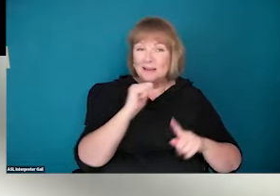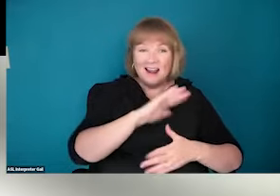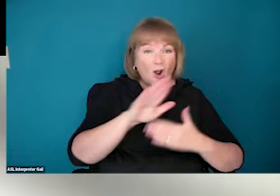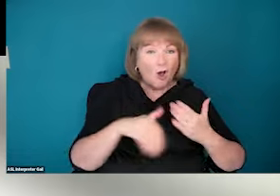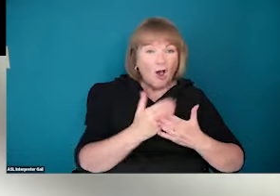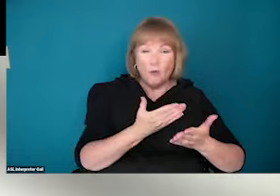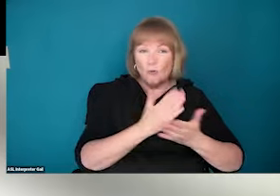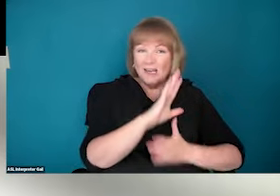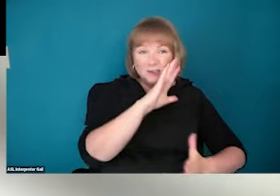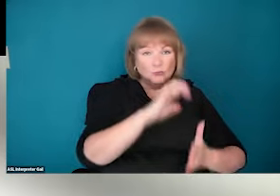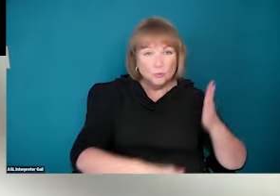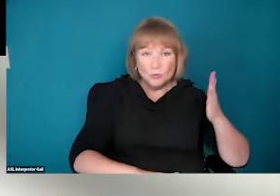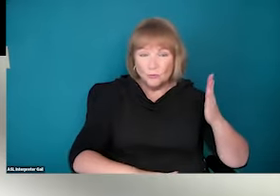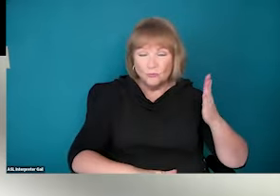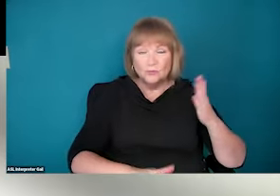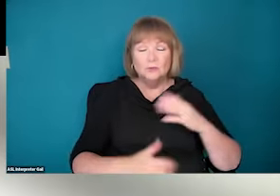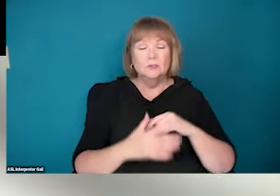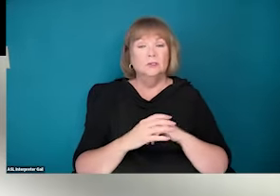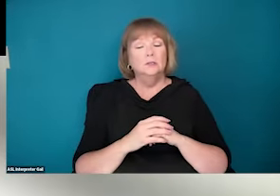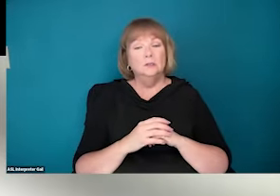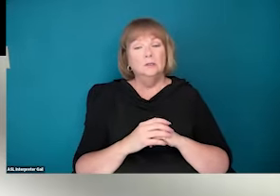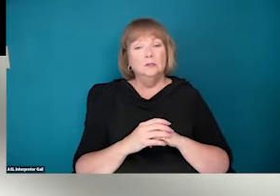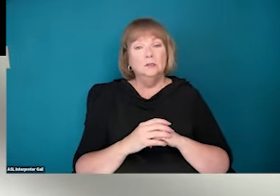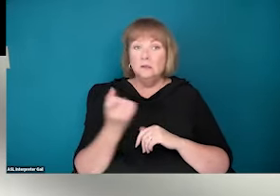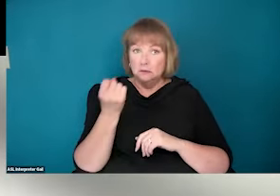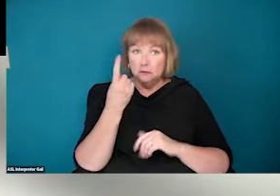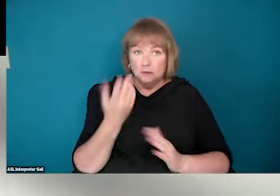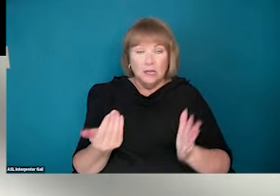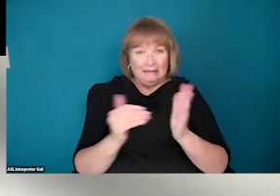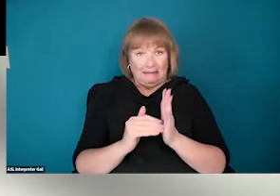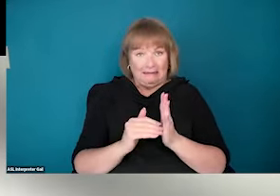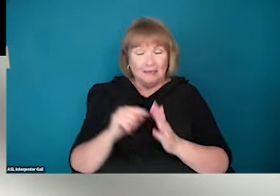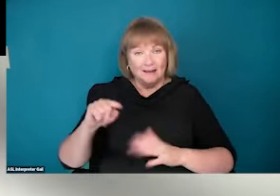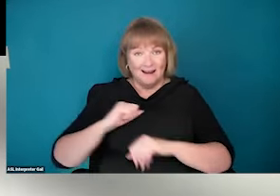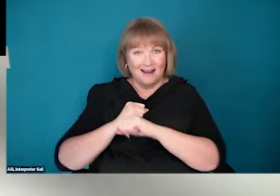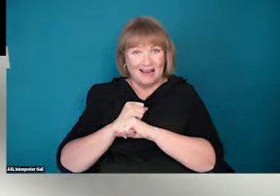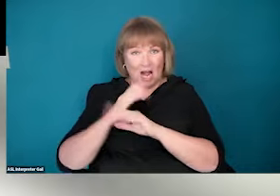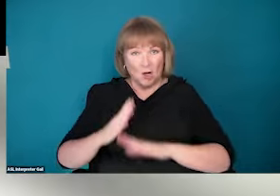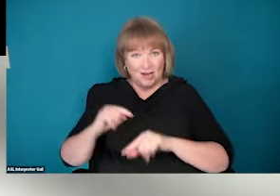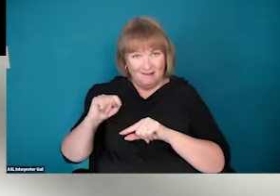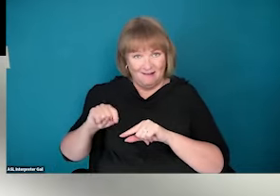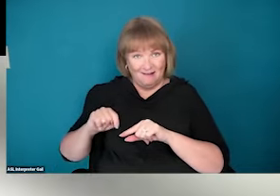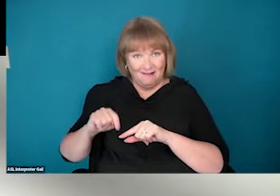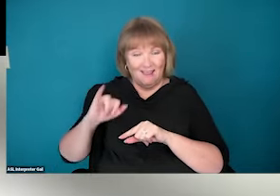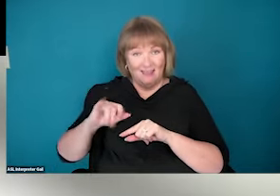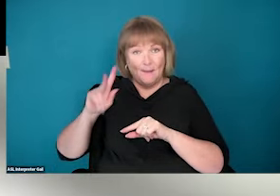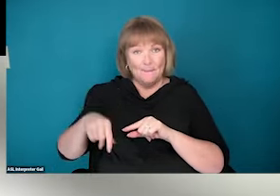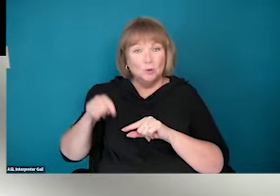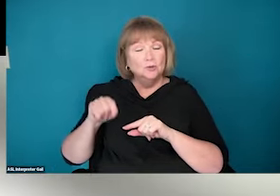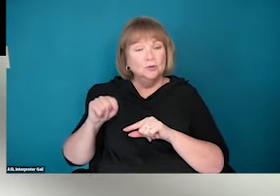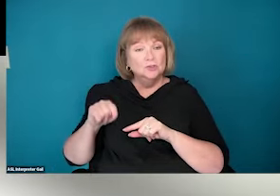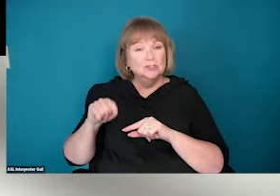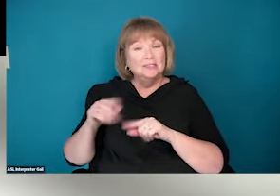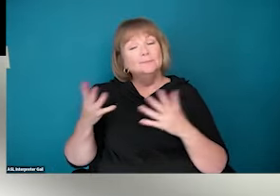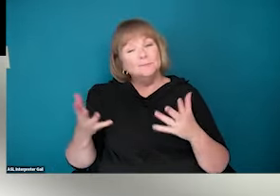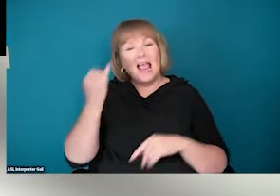decir que no todos, solo algunos específicos derechos civiles de la persona han sido removidos. El custodio o la persona que tiene